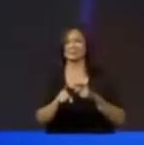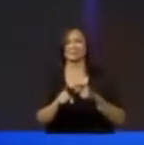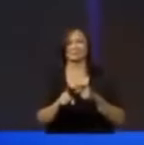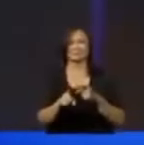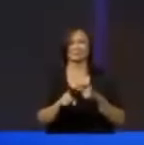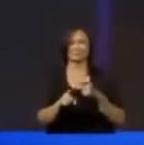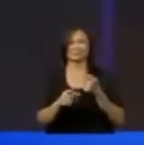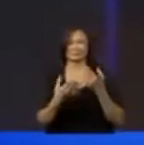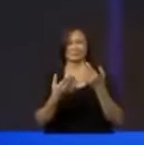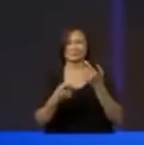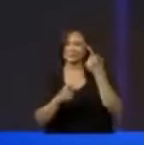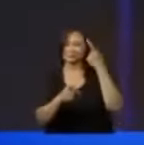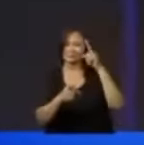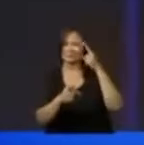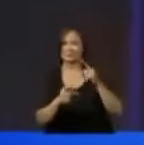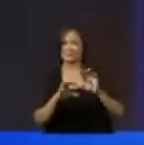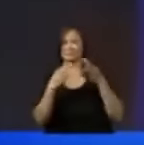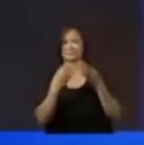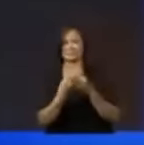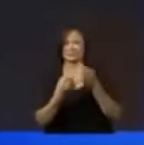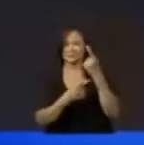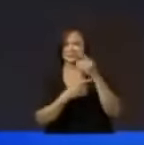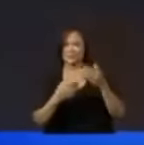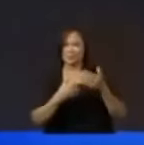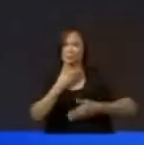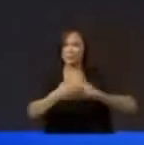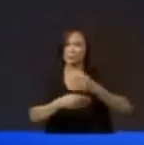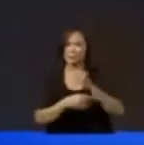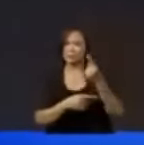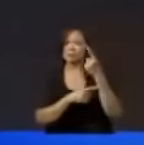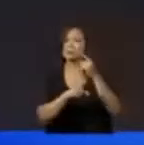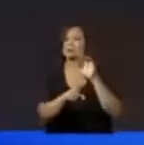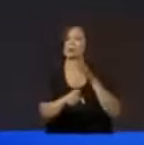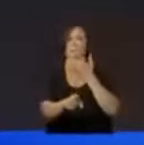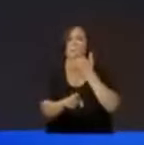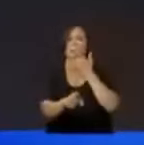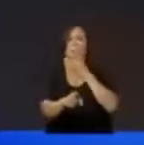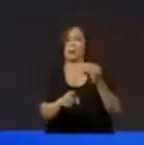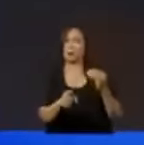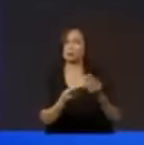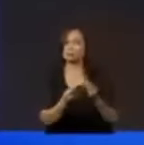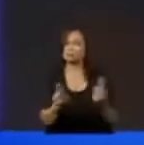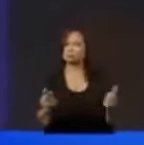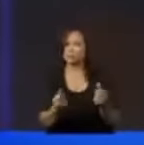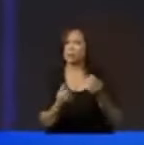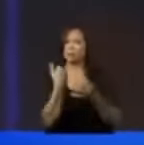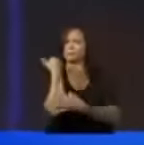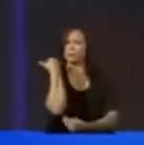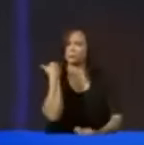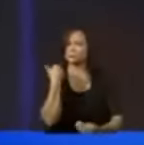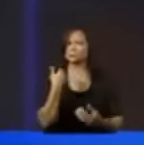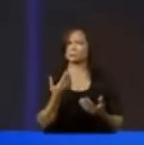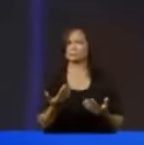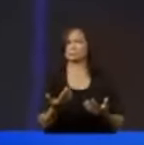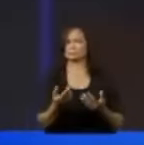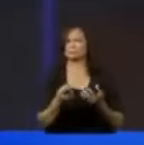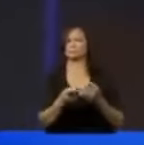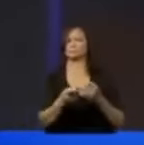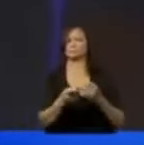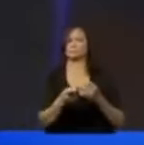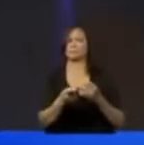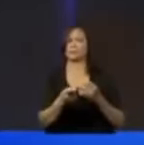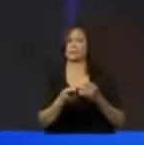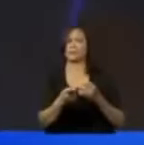la herramienta de echar junto a su familia para adelante. Por eso prefiero combatir la pobreza y